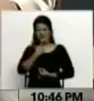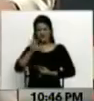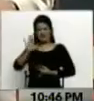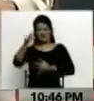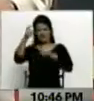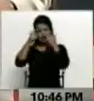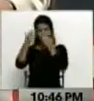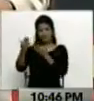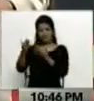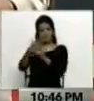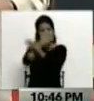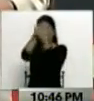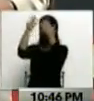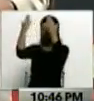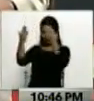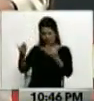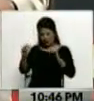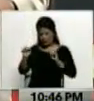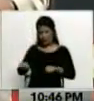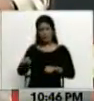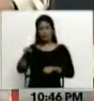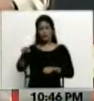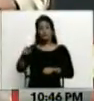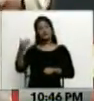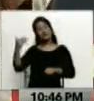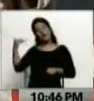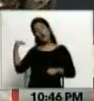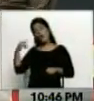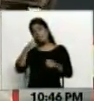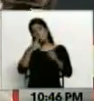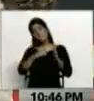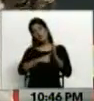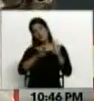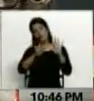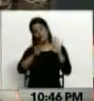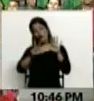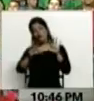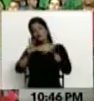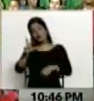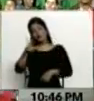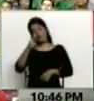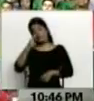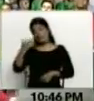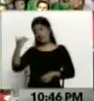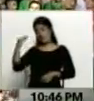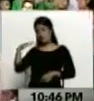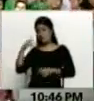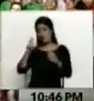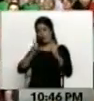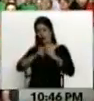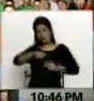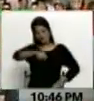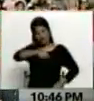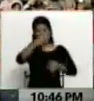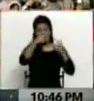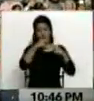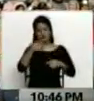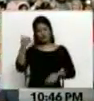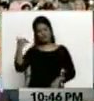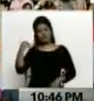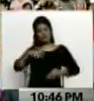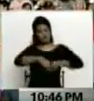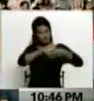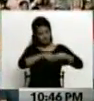gigante de este hombre que yo conocí el año 1983 bien como dijo diado cabello muchos años antes de ser